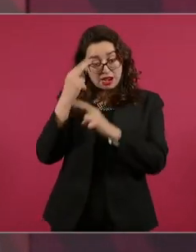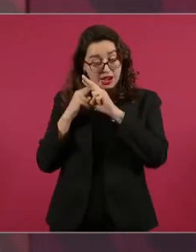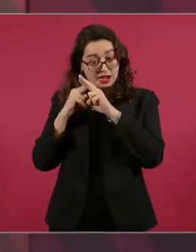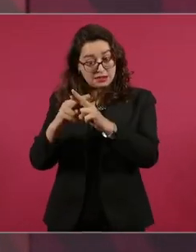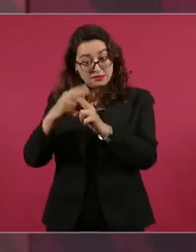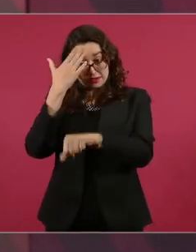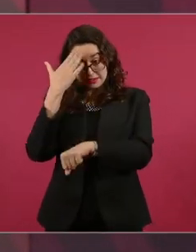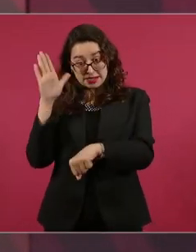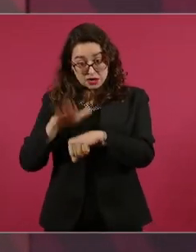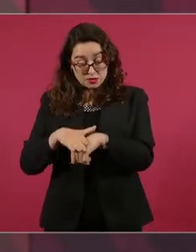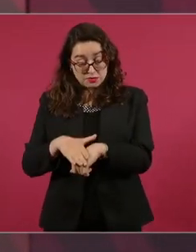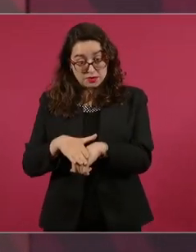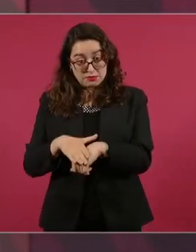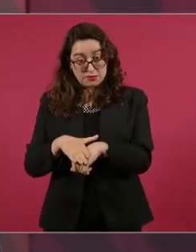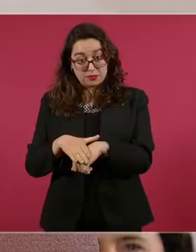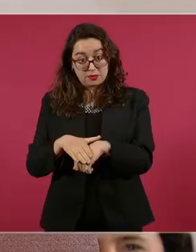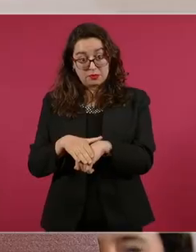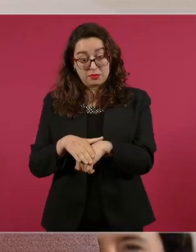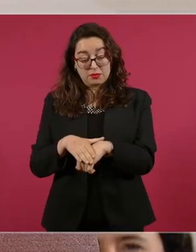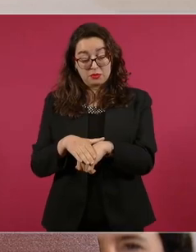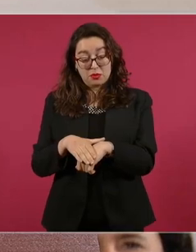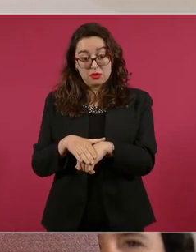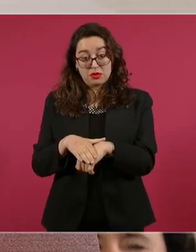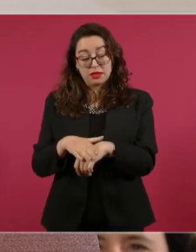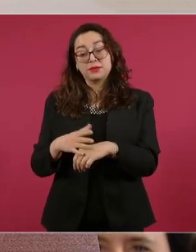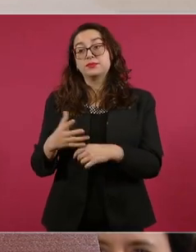esa triste historia